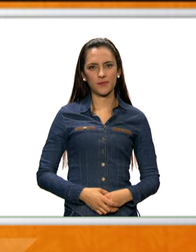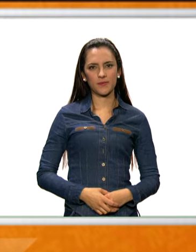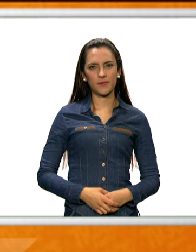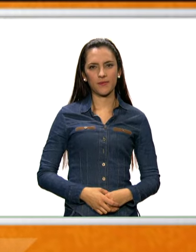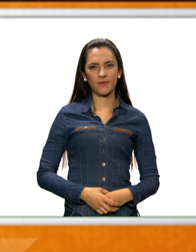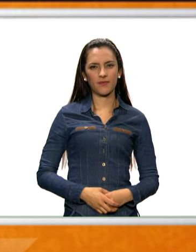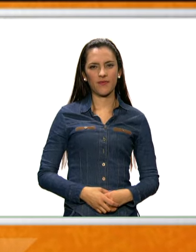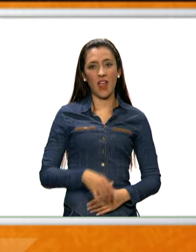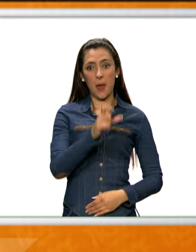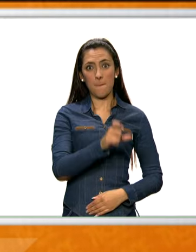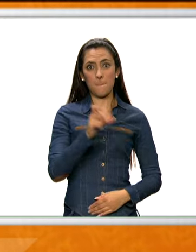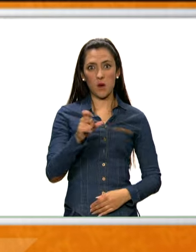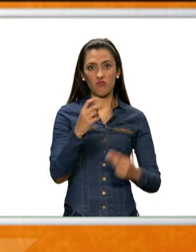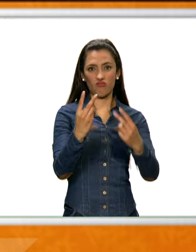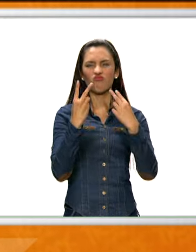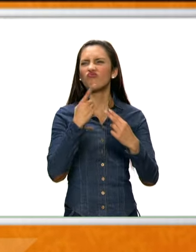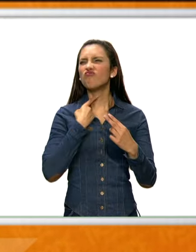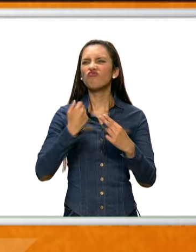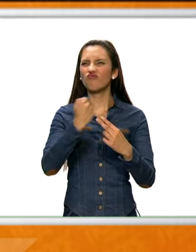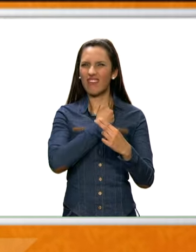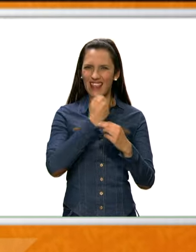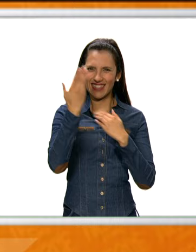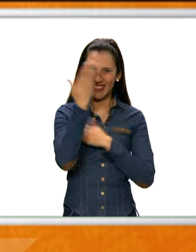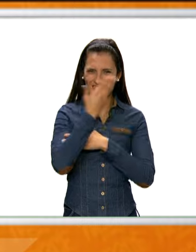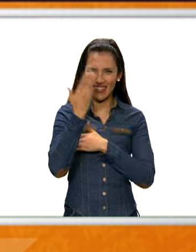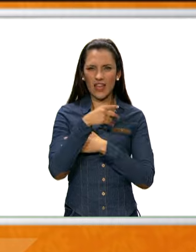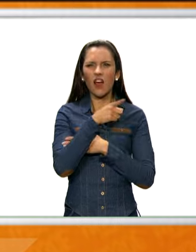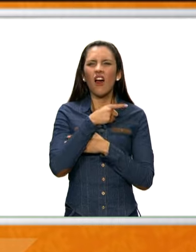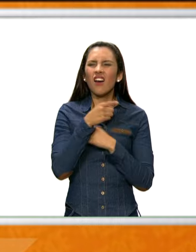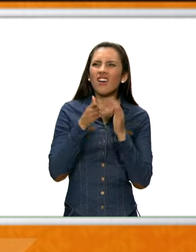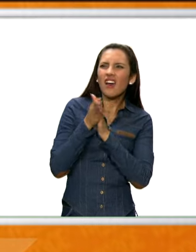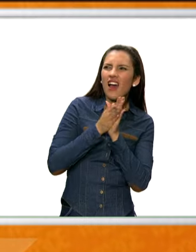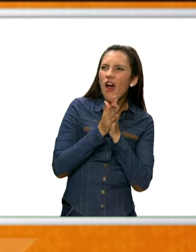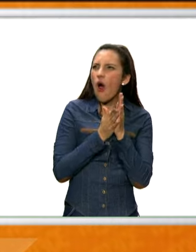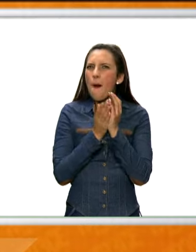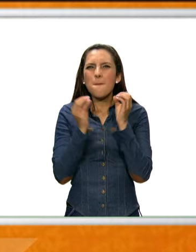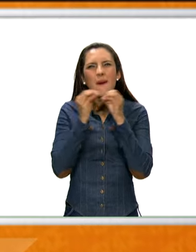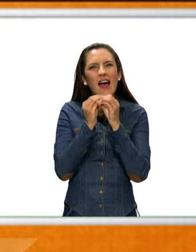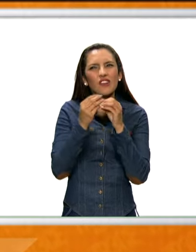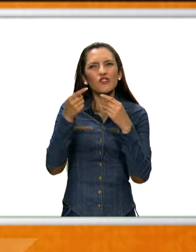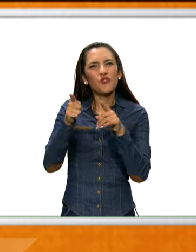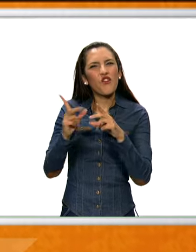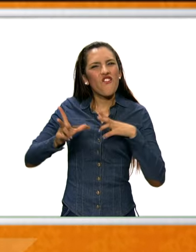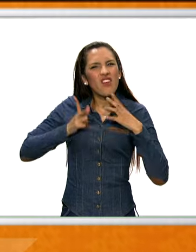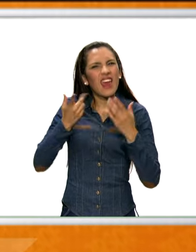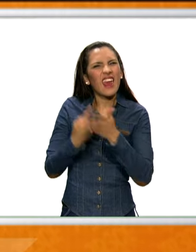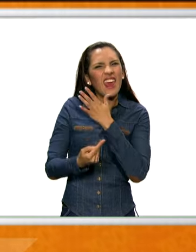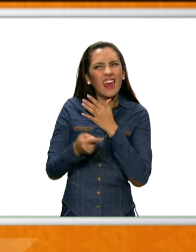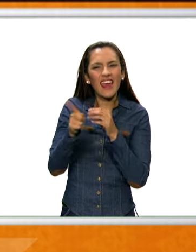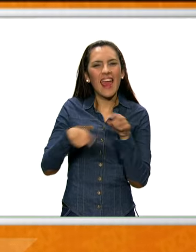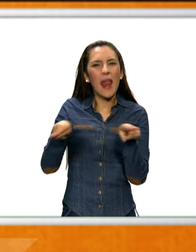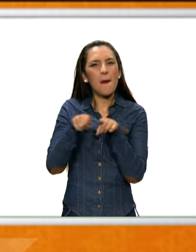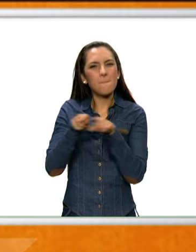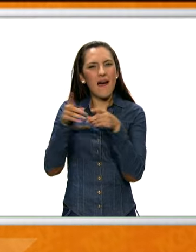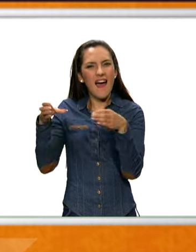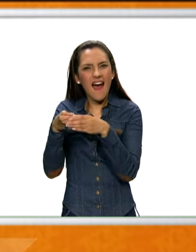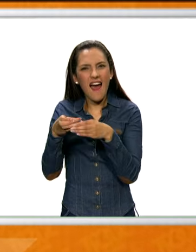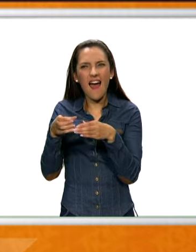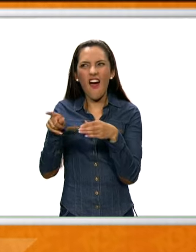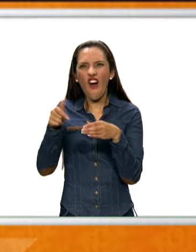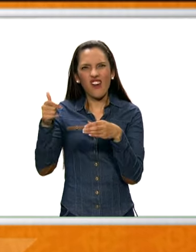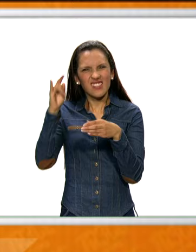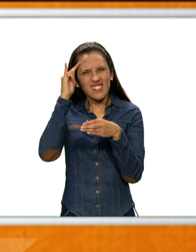Yo creo que los fans de la película querían saber un poco más de los personajes, tener más de la vida de los hermanos Gecko, de